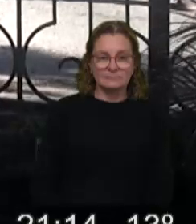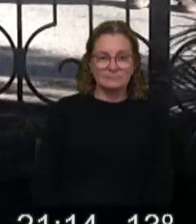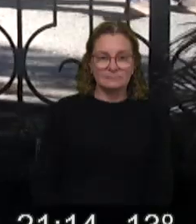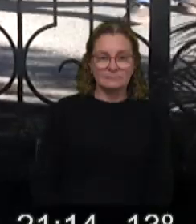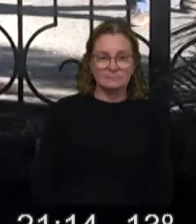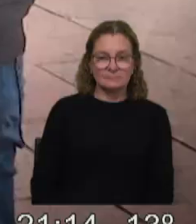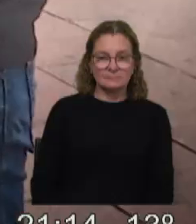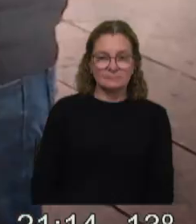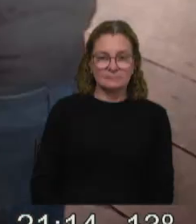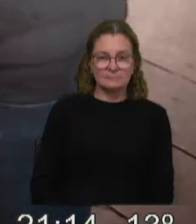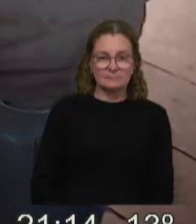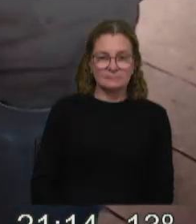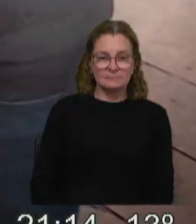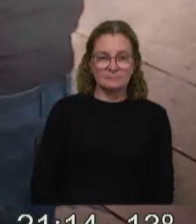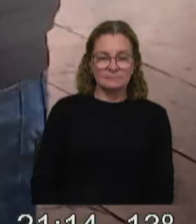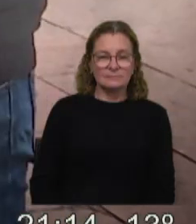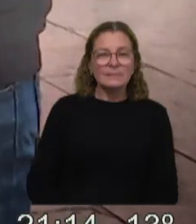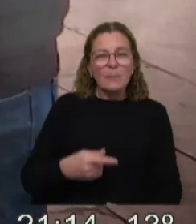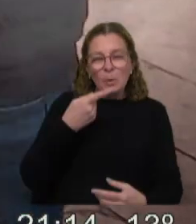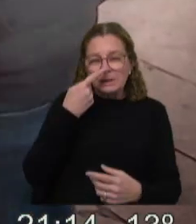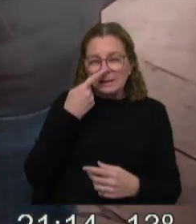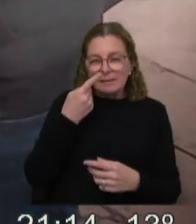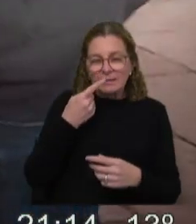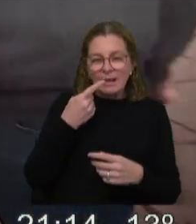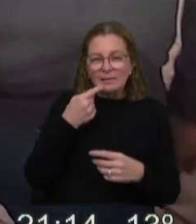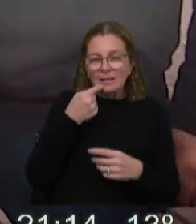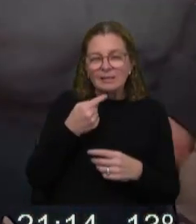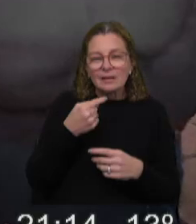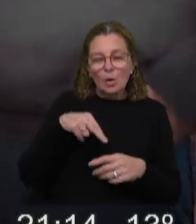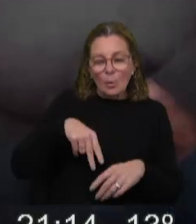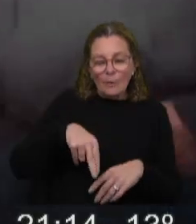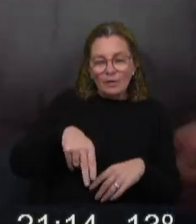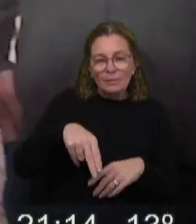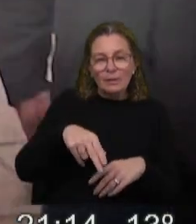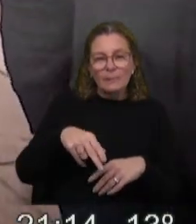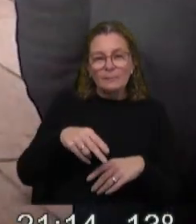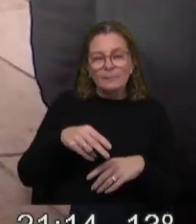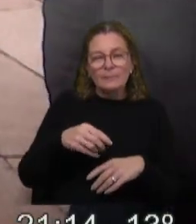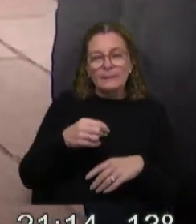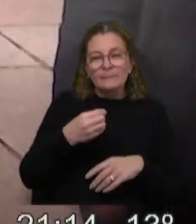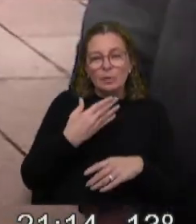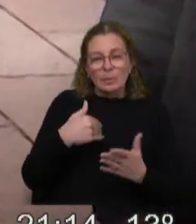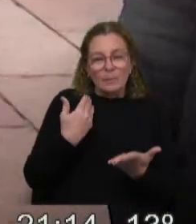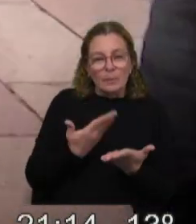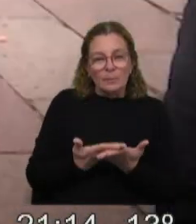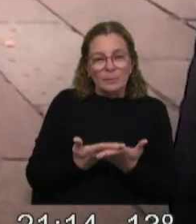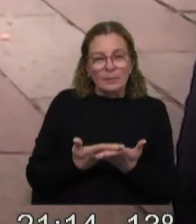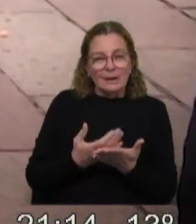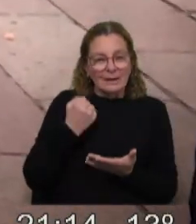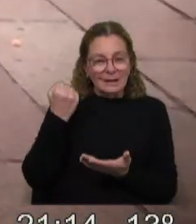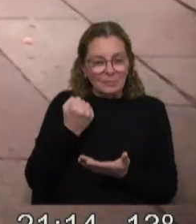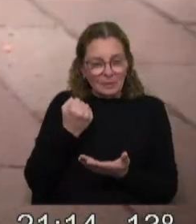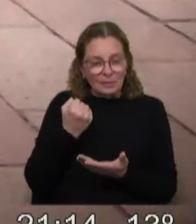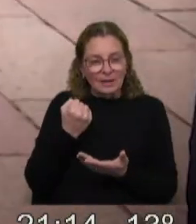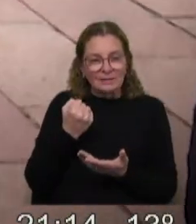asientos rayados. Una cosa que también me parece interesante señalar es que es un recorrido amable el que proponemos. Es ambicioso